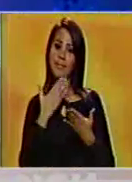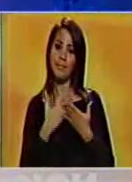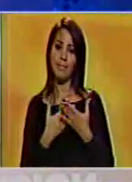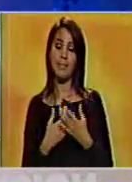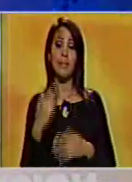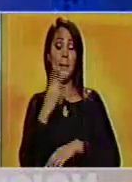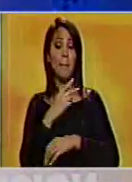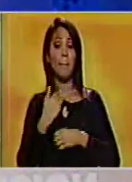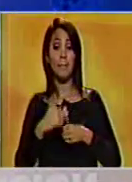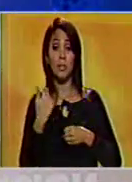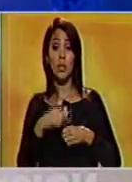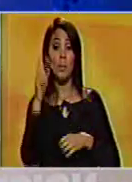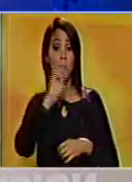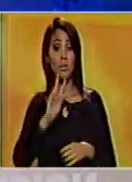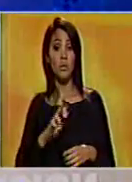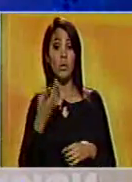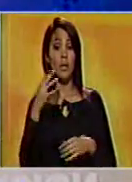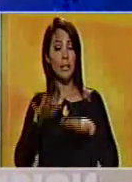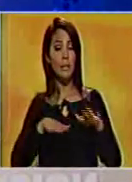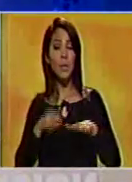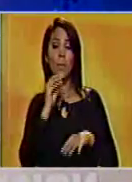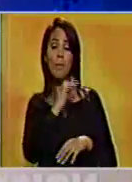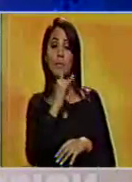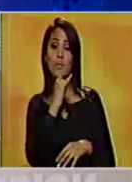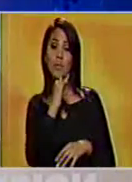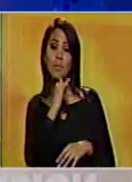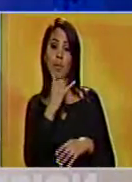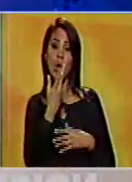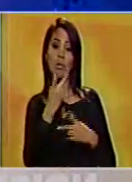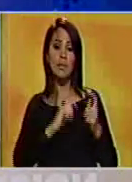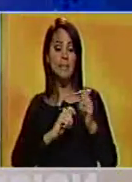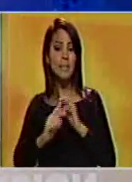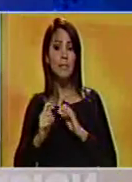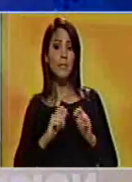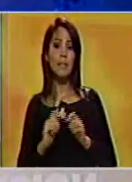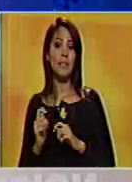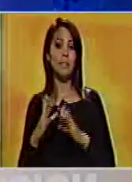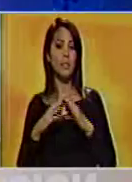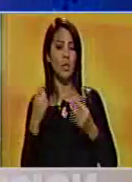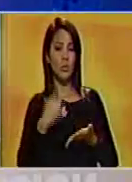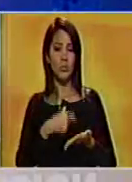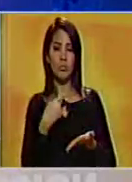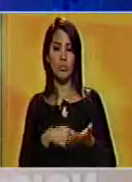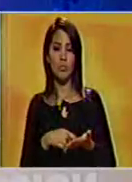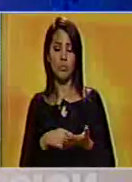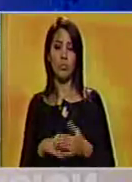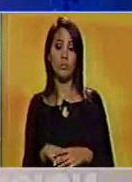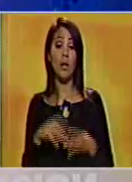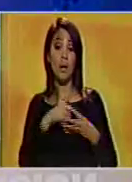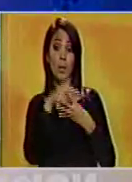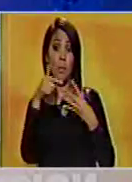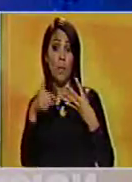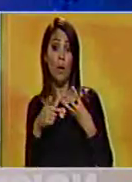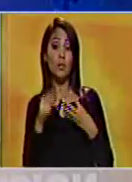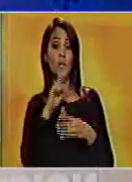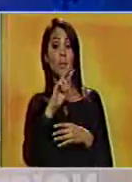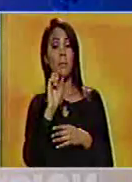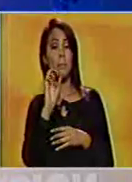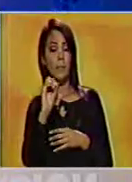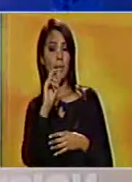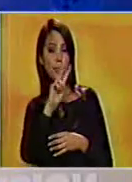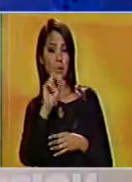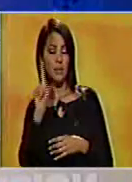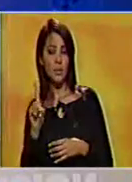El Petróleos de Venezuela anunció este jueves el inicio del proceso de transferencia para el pago de los intereses correspondientes a las cuatro emisiones de bonos 2021,